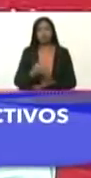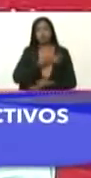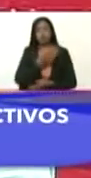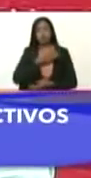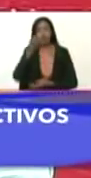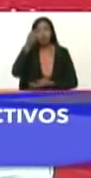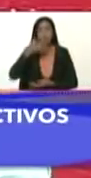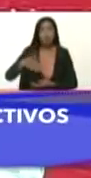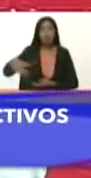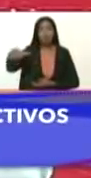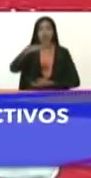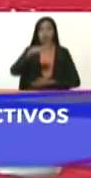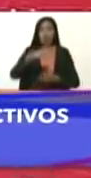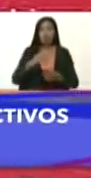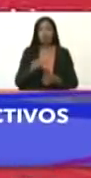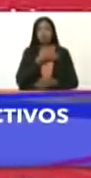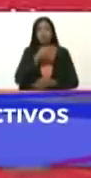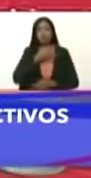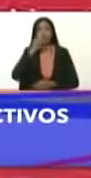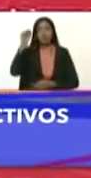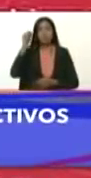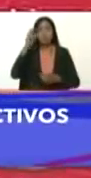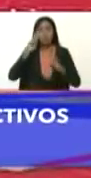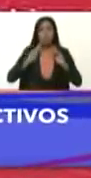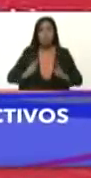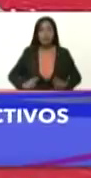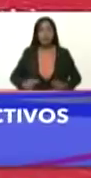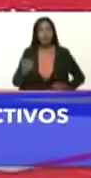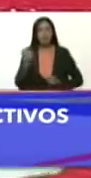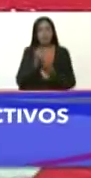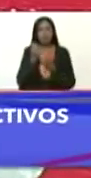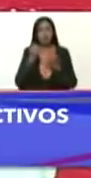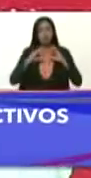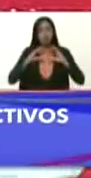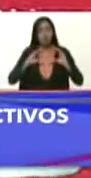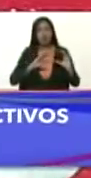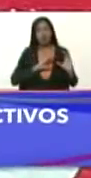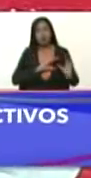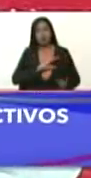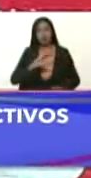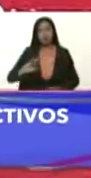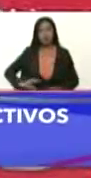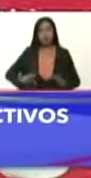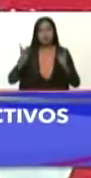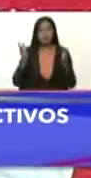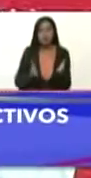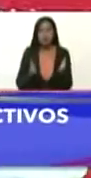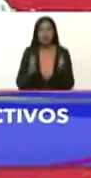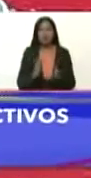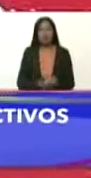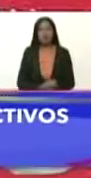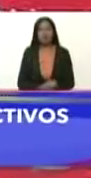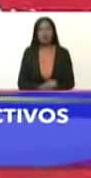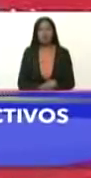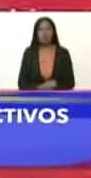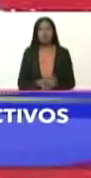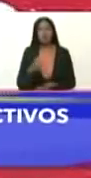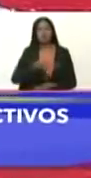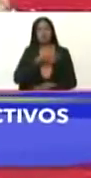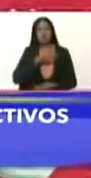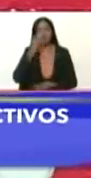los pueblos, un socialismo humanista, solidario, cristiano. Un socialismo